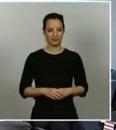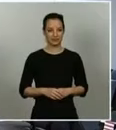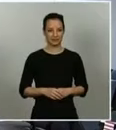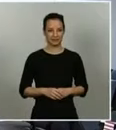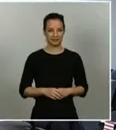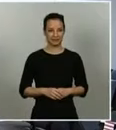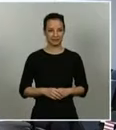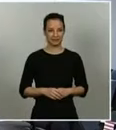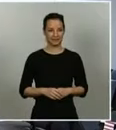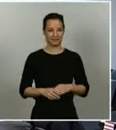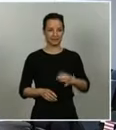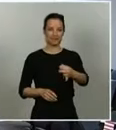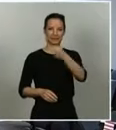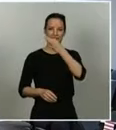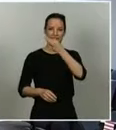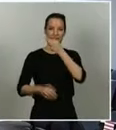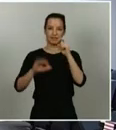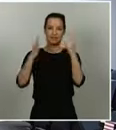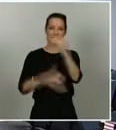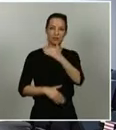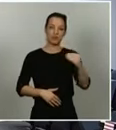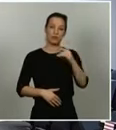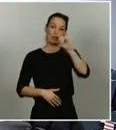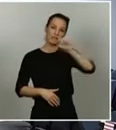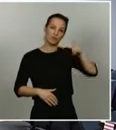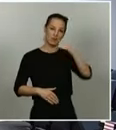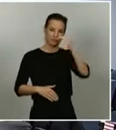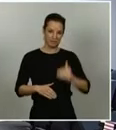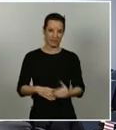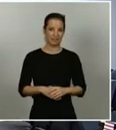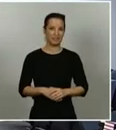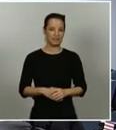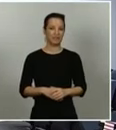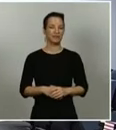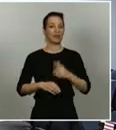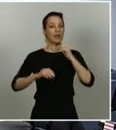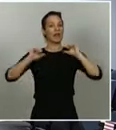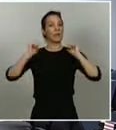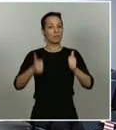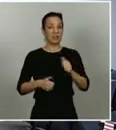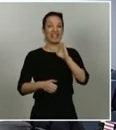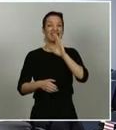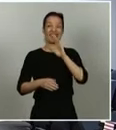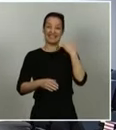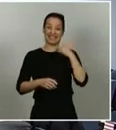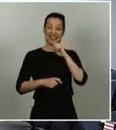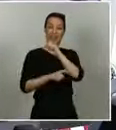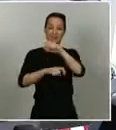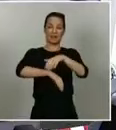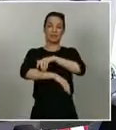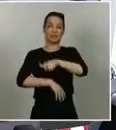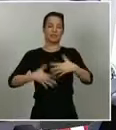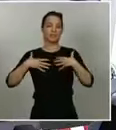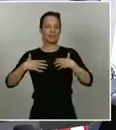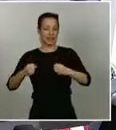Muy buenas tardes, son las 7 menos cuarto, una hora menos en Canarias. A esta hora comienza la anunciada rueda de prensa que ofrecen los ministros de Sanidad, Salvador